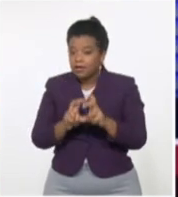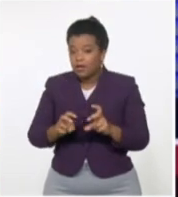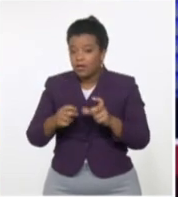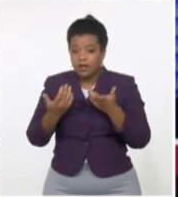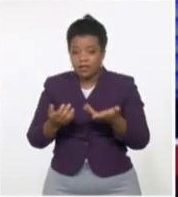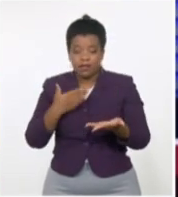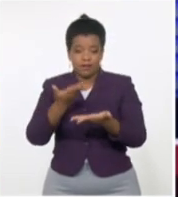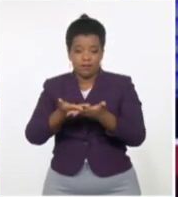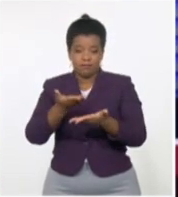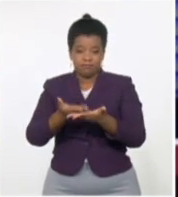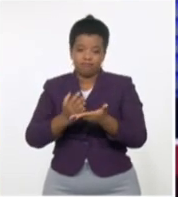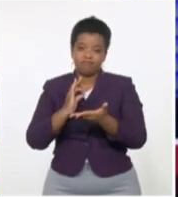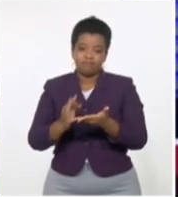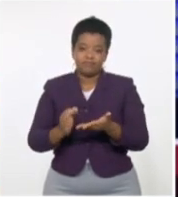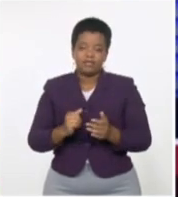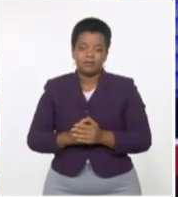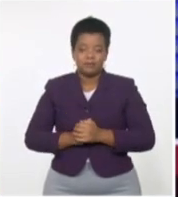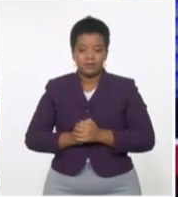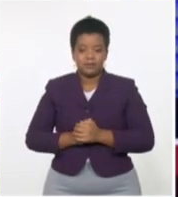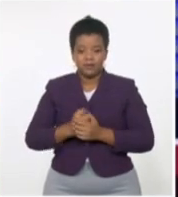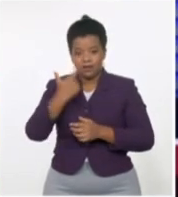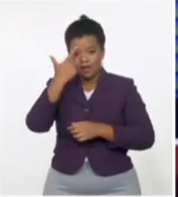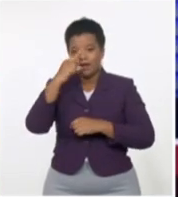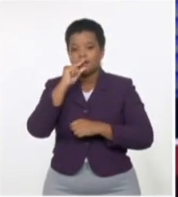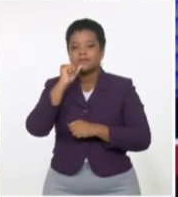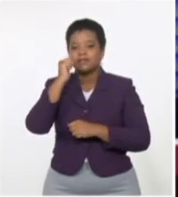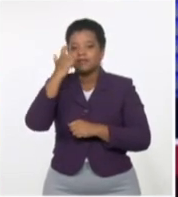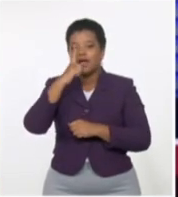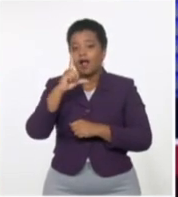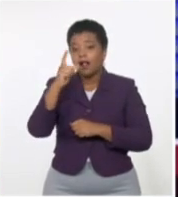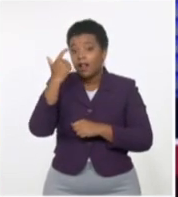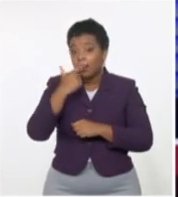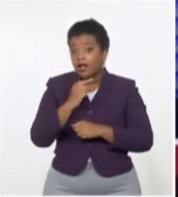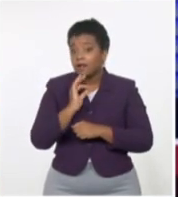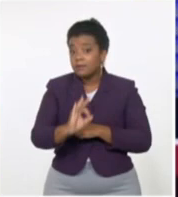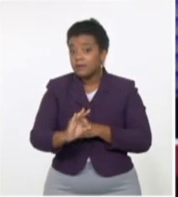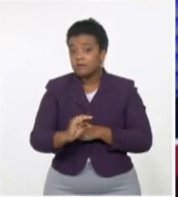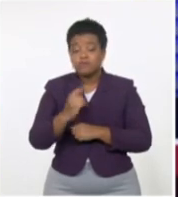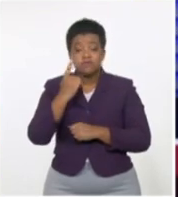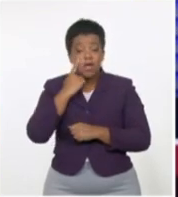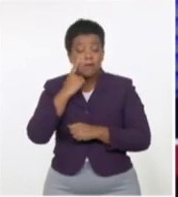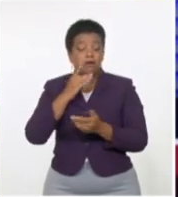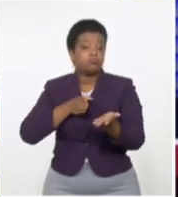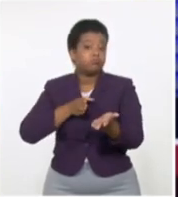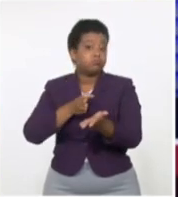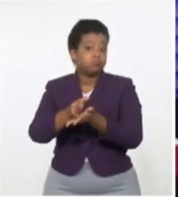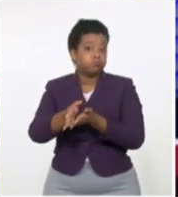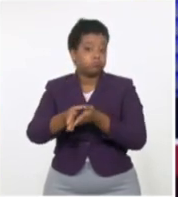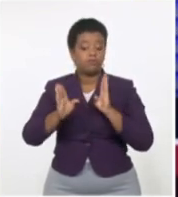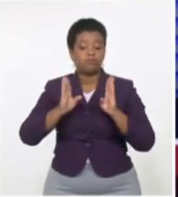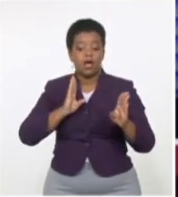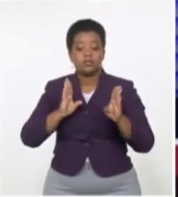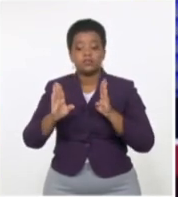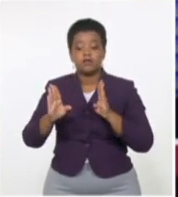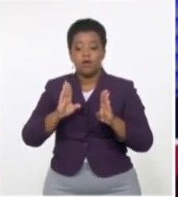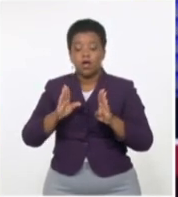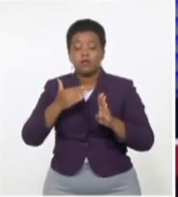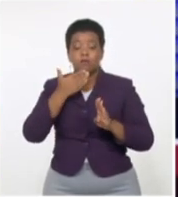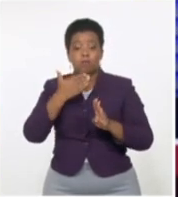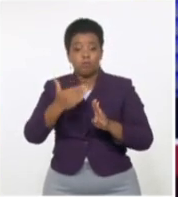de los estudios de intervención del candidato vacunal Abdala. Abdala va, marcha a buen ritmo, va con un buen